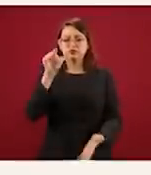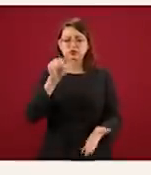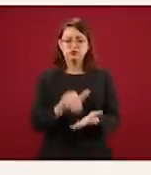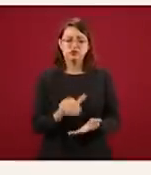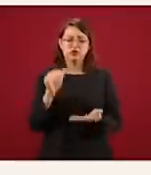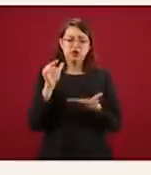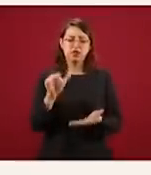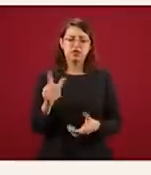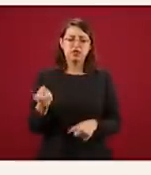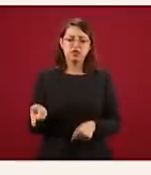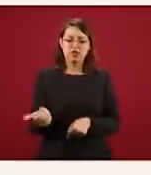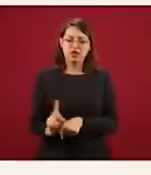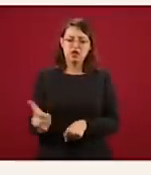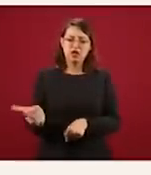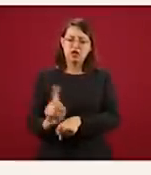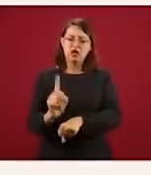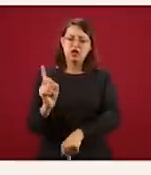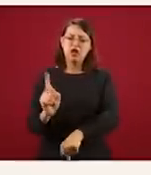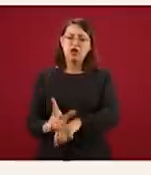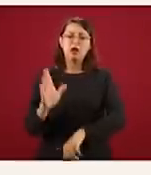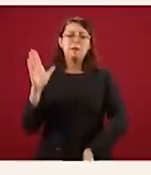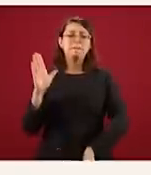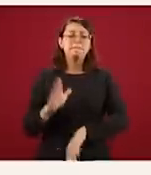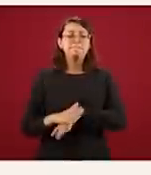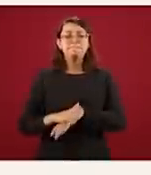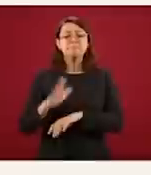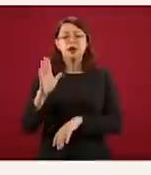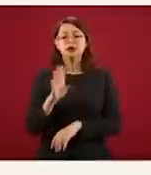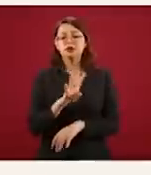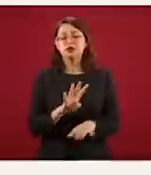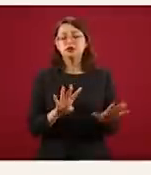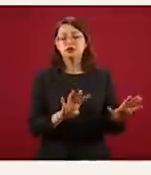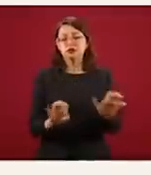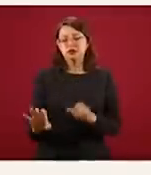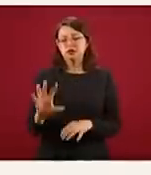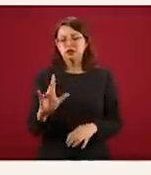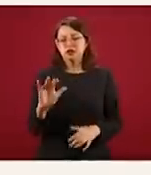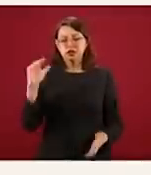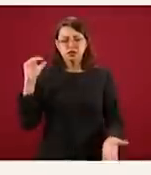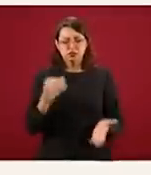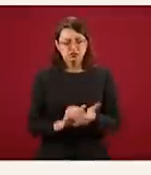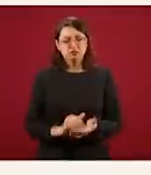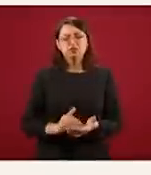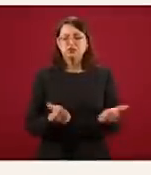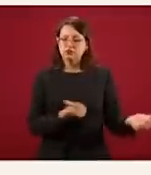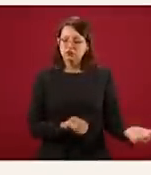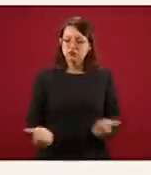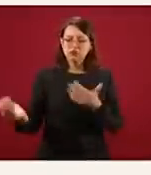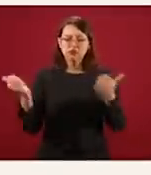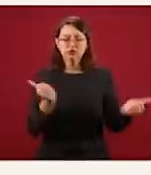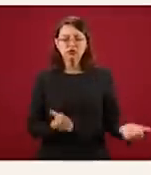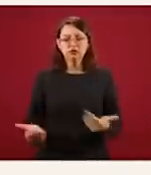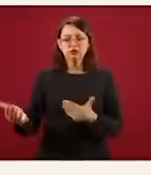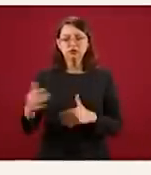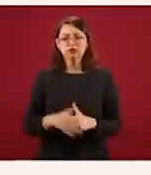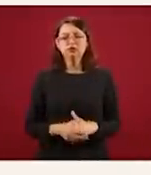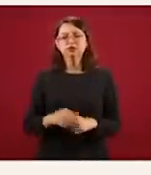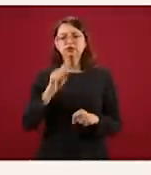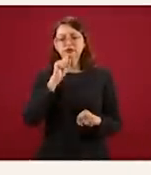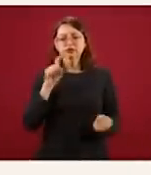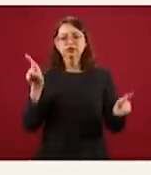barriles diarios que tenemos el día de hoy a 950 mil. Se van a instalar sistemas de